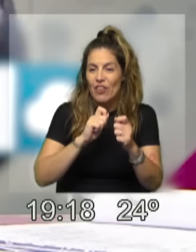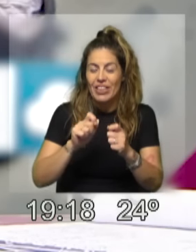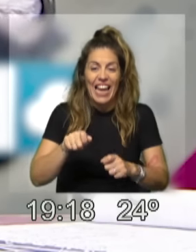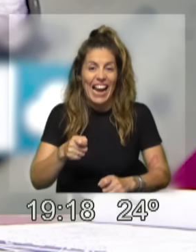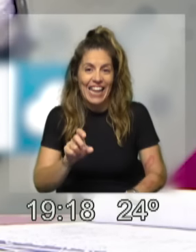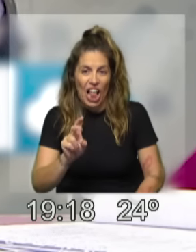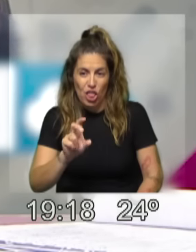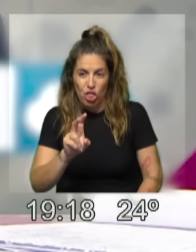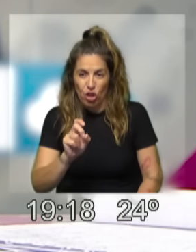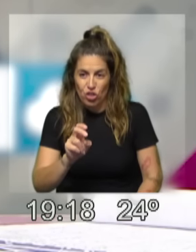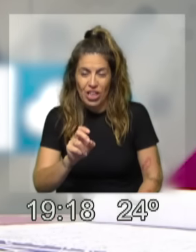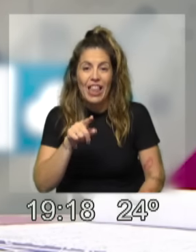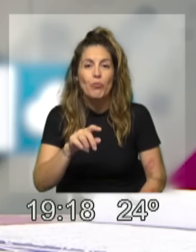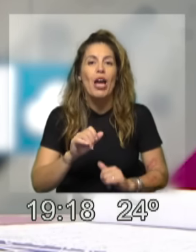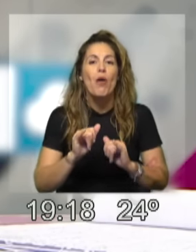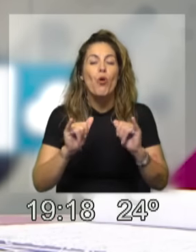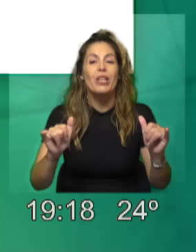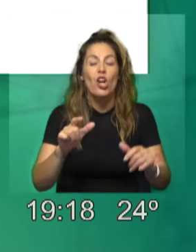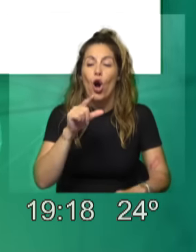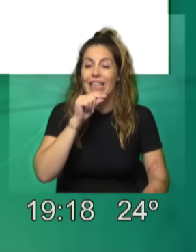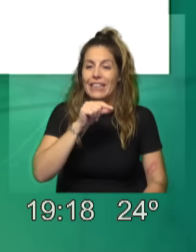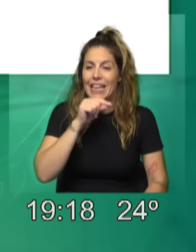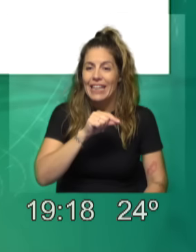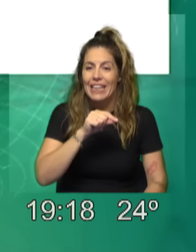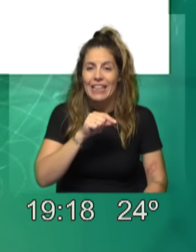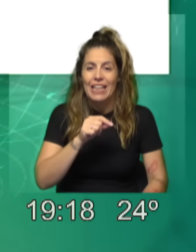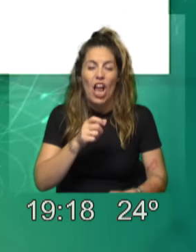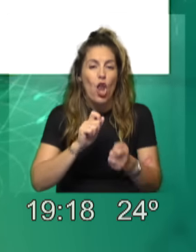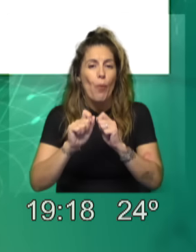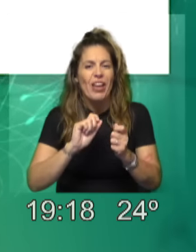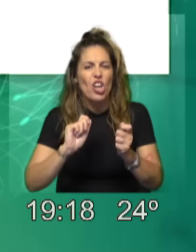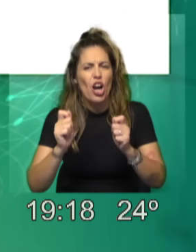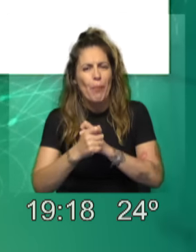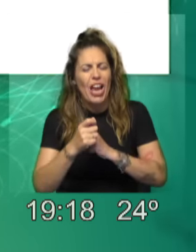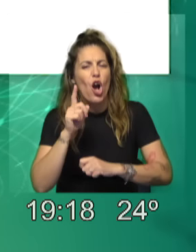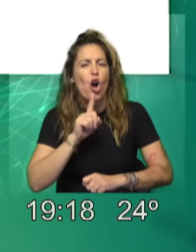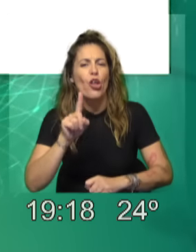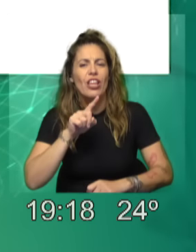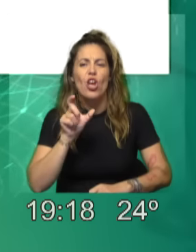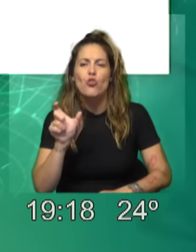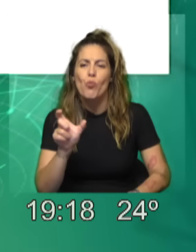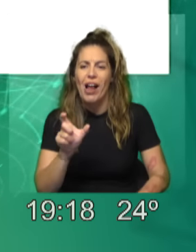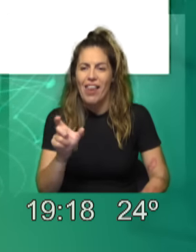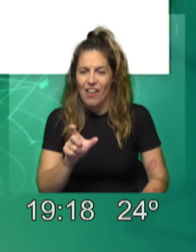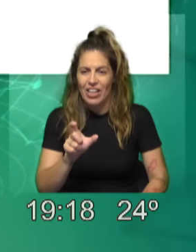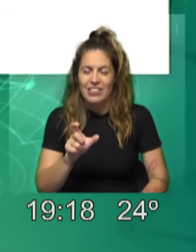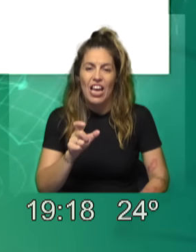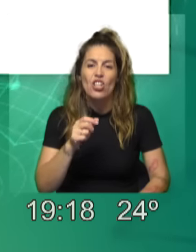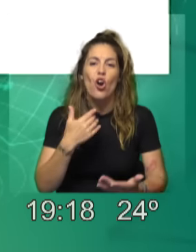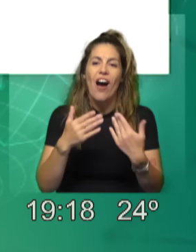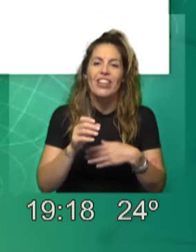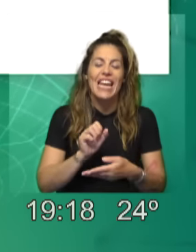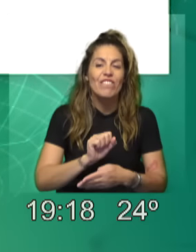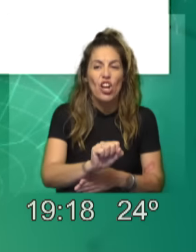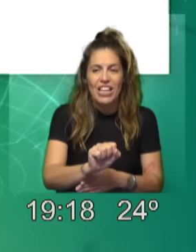el legislador publicó a través de su cuenta de X que los medios tergiversaron con intencionalidad sus palabras. Referí que en la violación